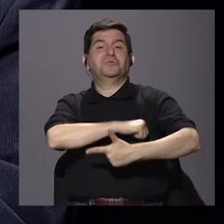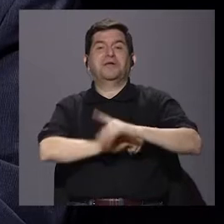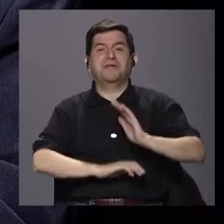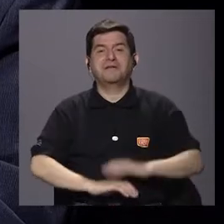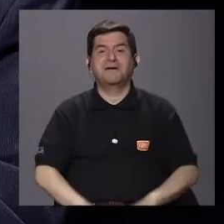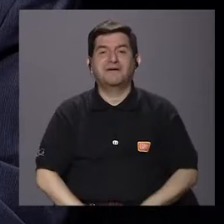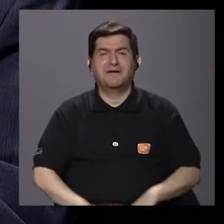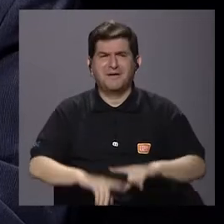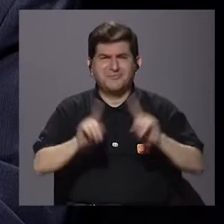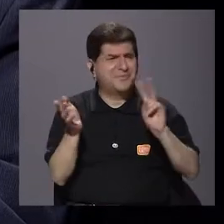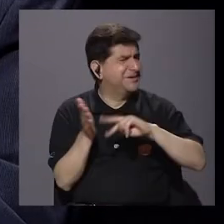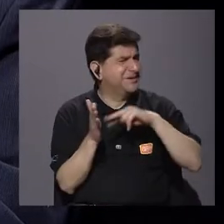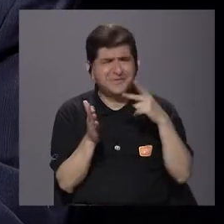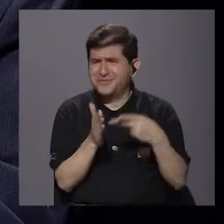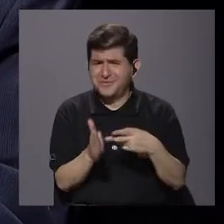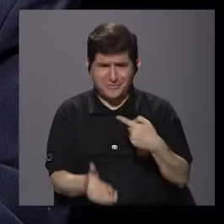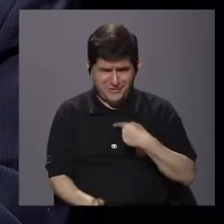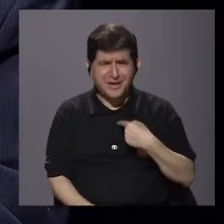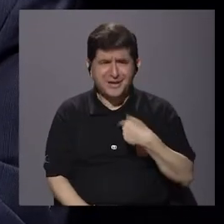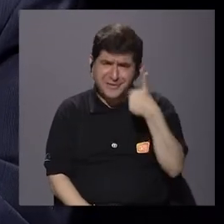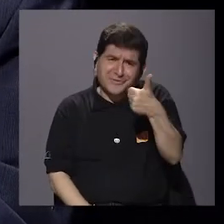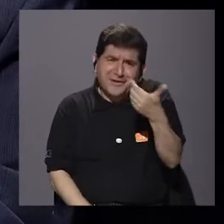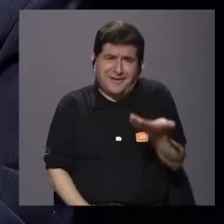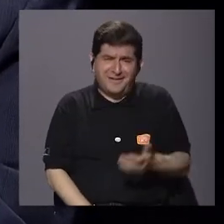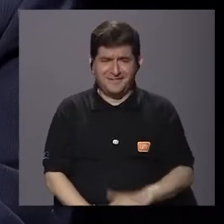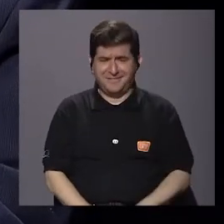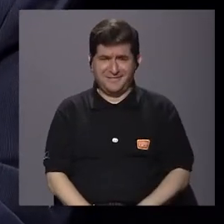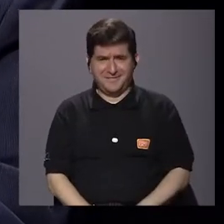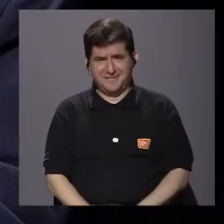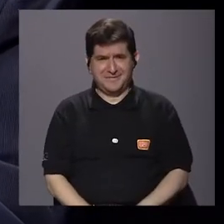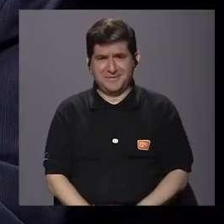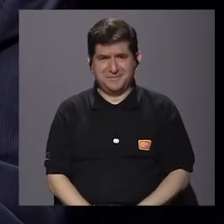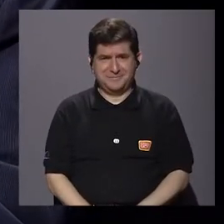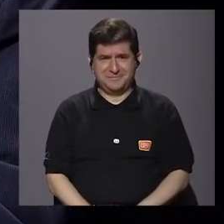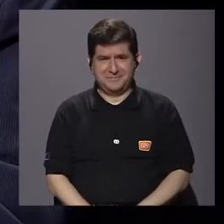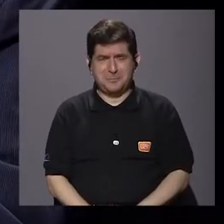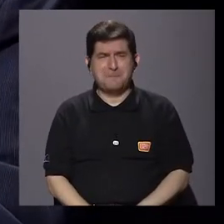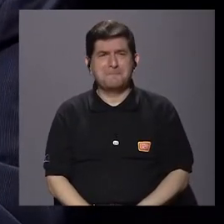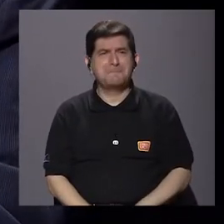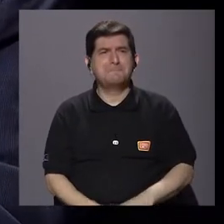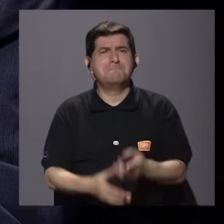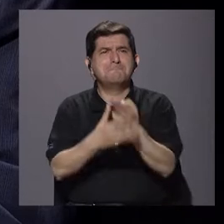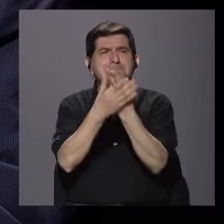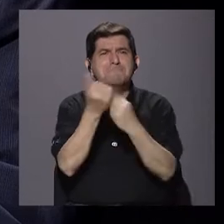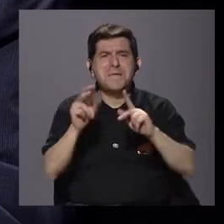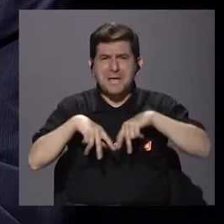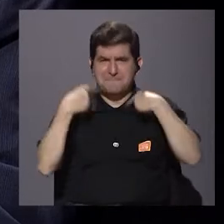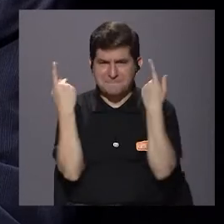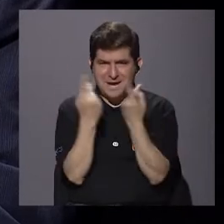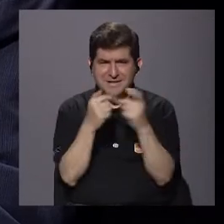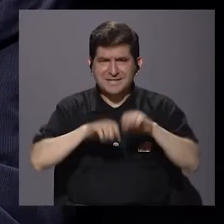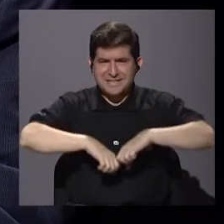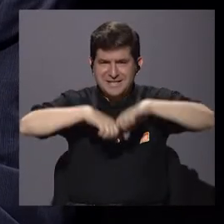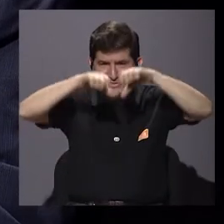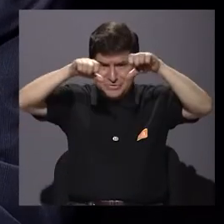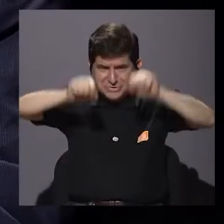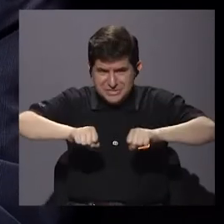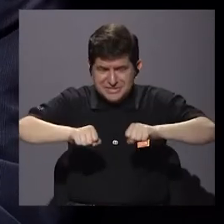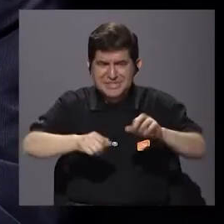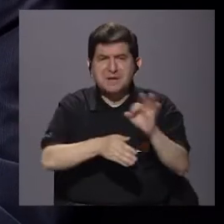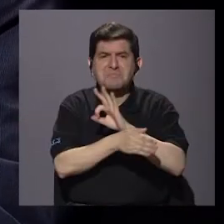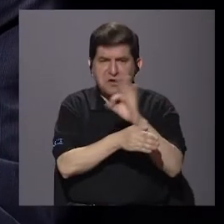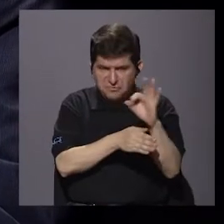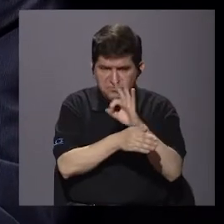pero eso no quiere decir que me las va a sacar el bipartidismo es un sistema que